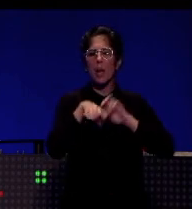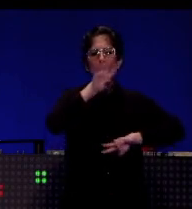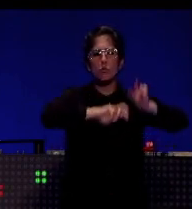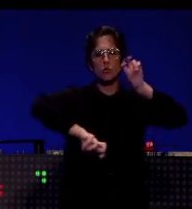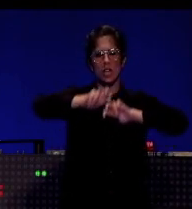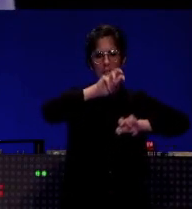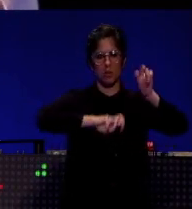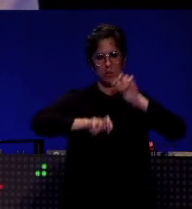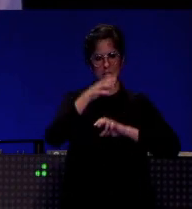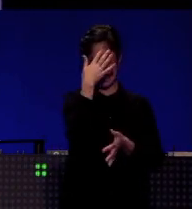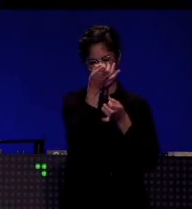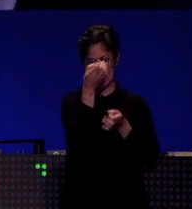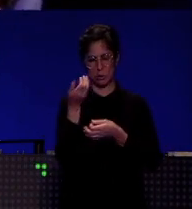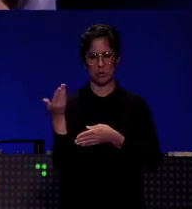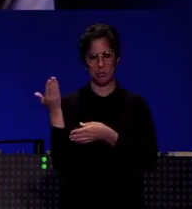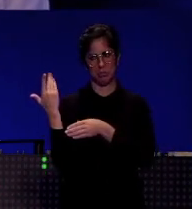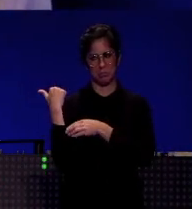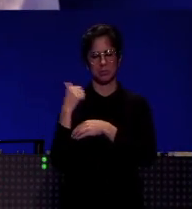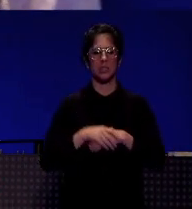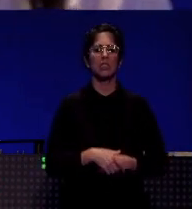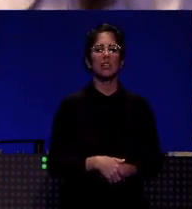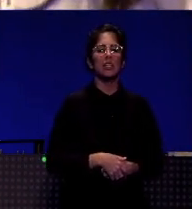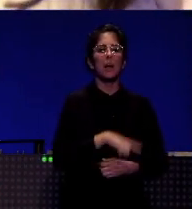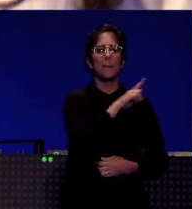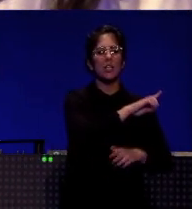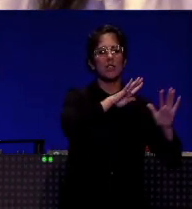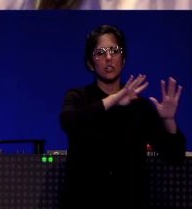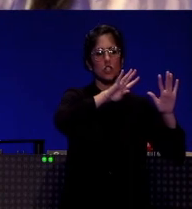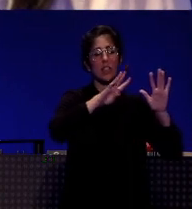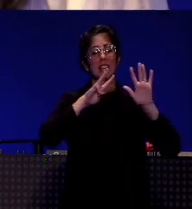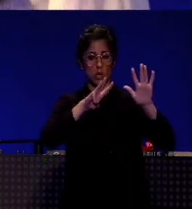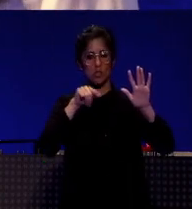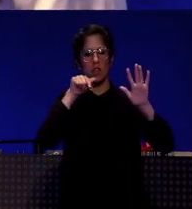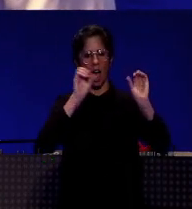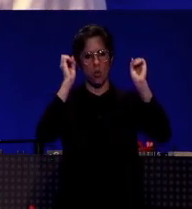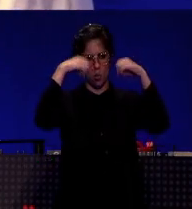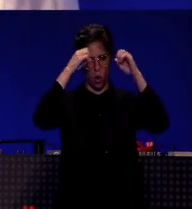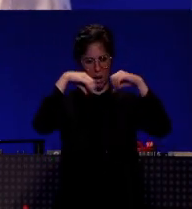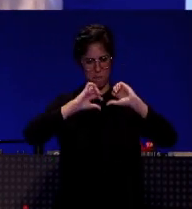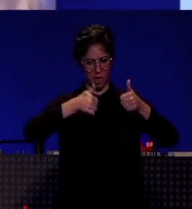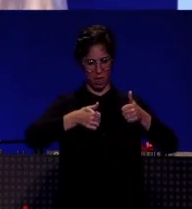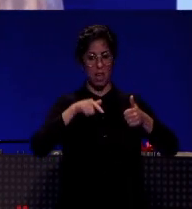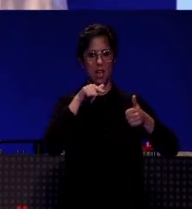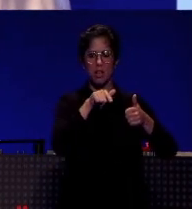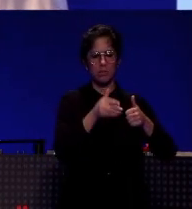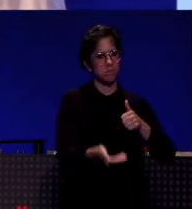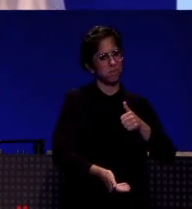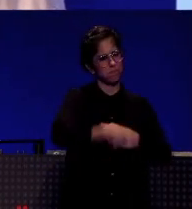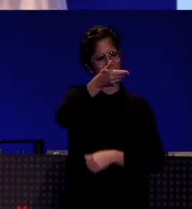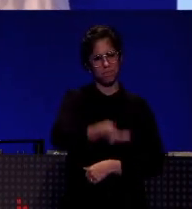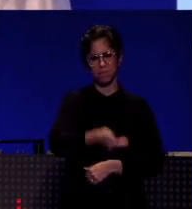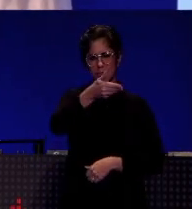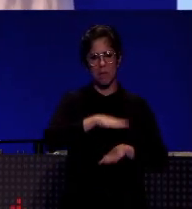año llegaron el diego google en el año 1998 y es súper importante para una pyme para una marca